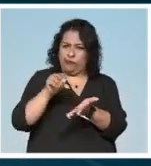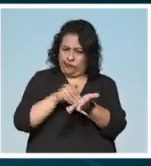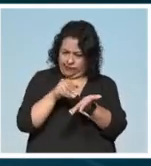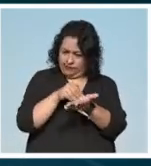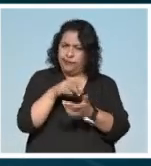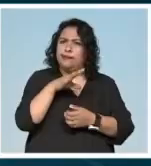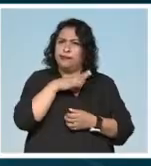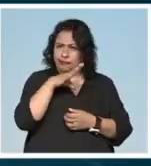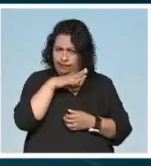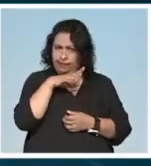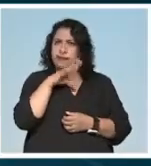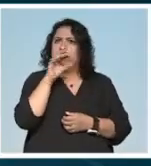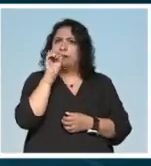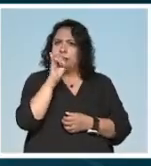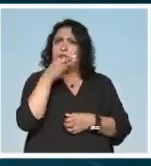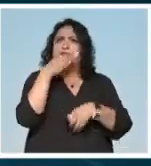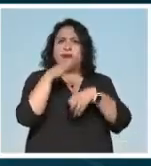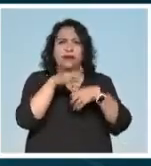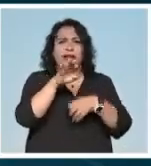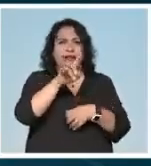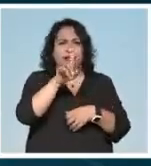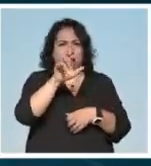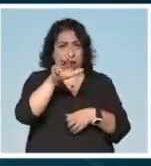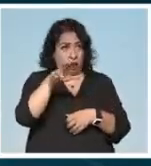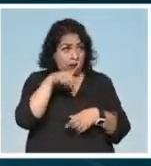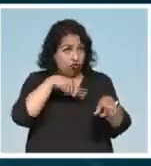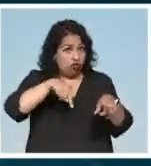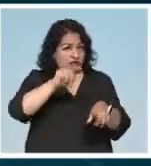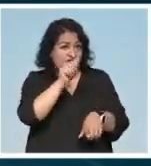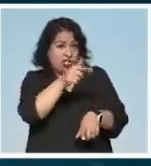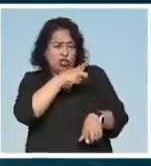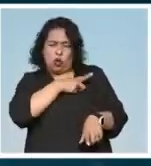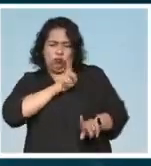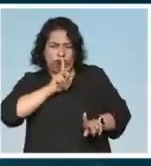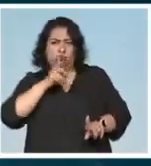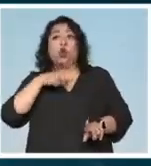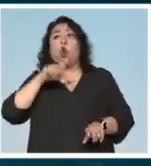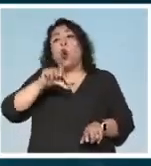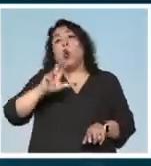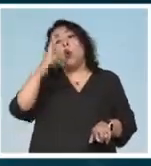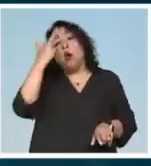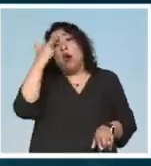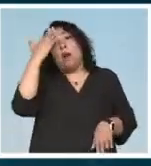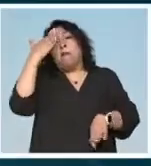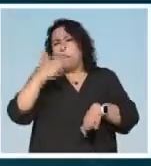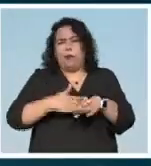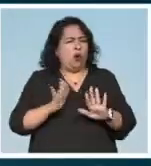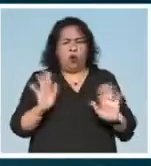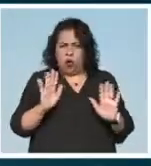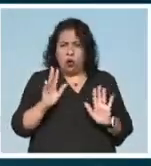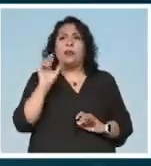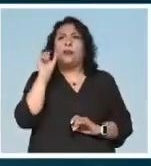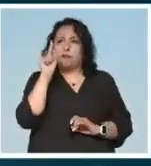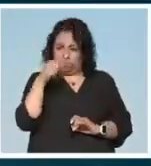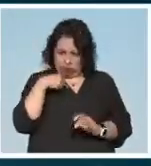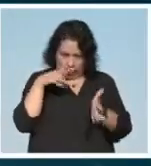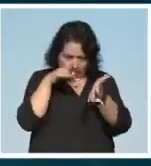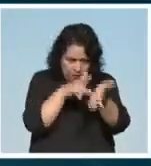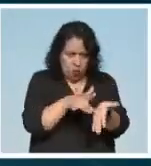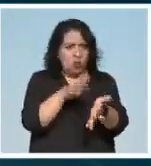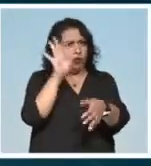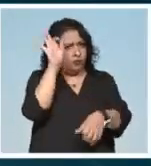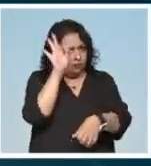que decirle al EZLN, pues no están solos. Aquí están, no solo los estamos recordando ni conmemorando, sino que quiere decir que estamos con ellos,